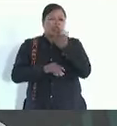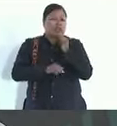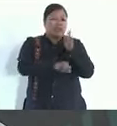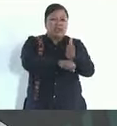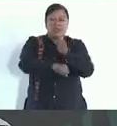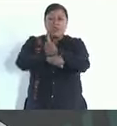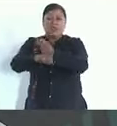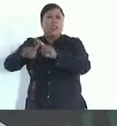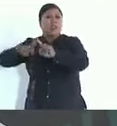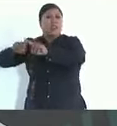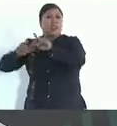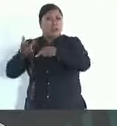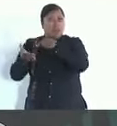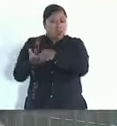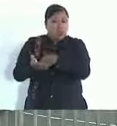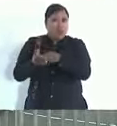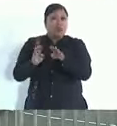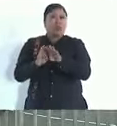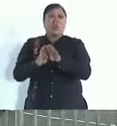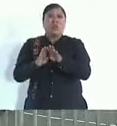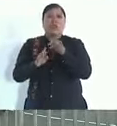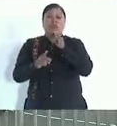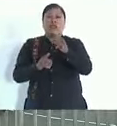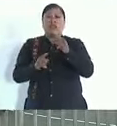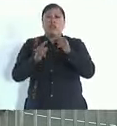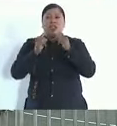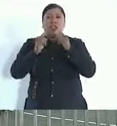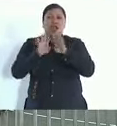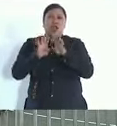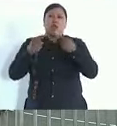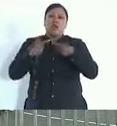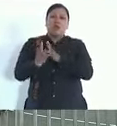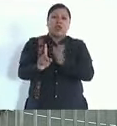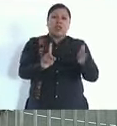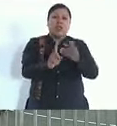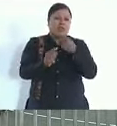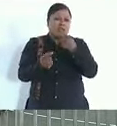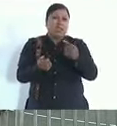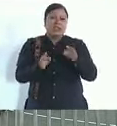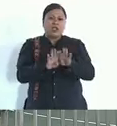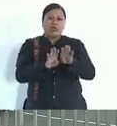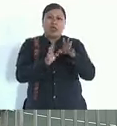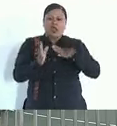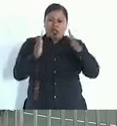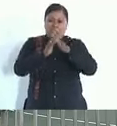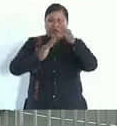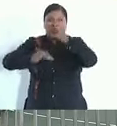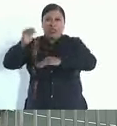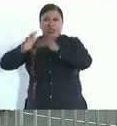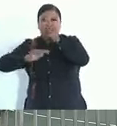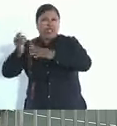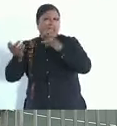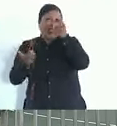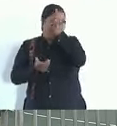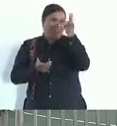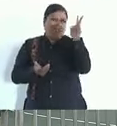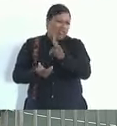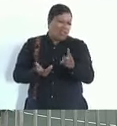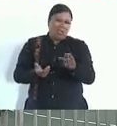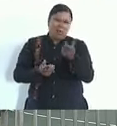otros predios a través de estos famosos intermediarios que promueven construcciones de viviendas precarias y